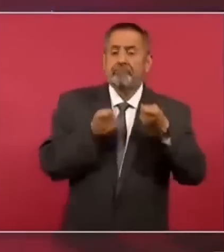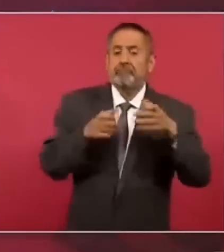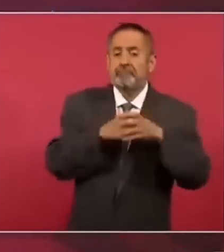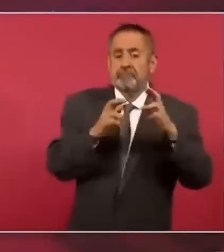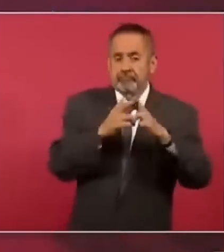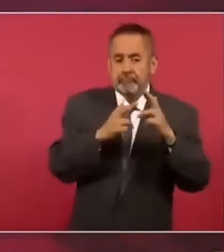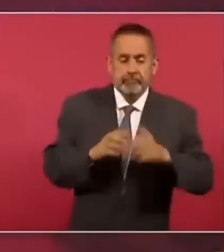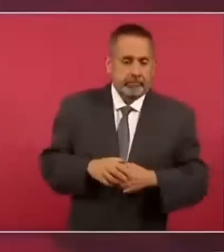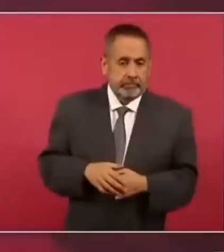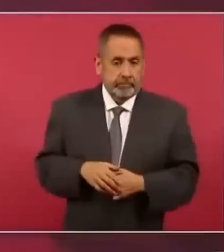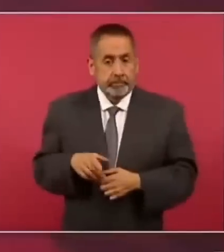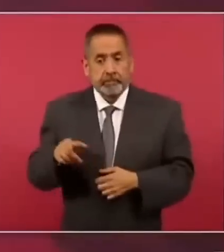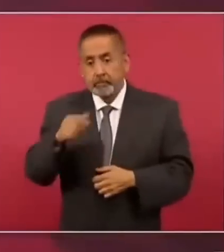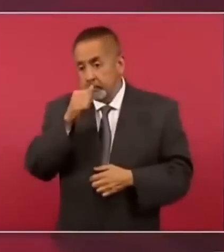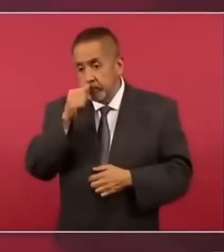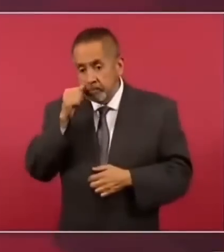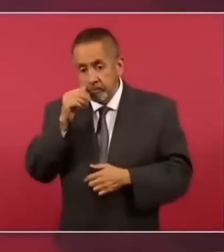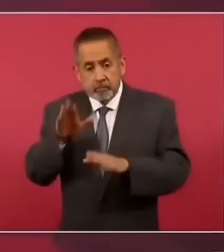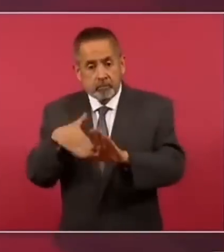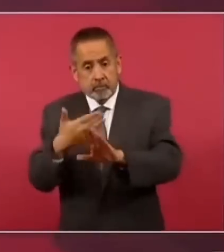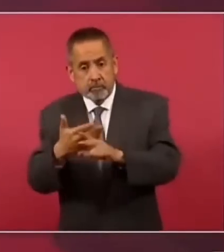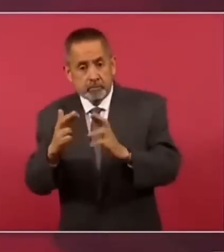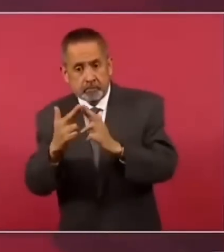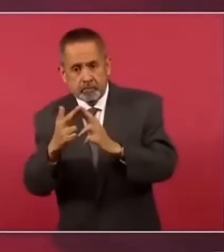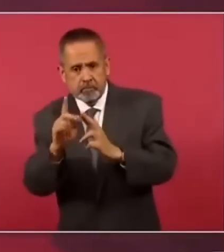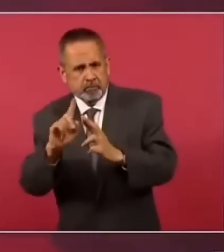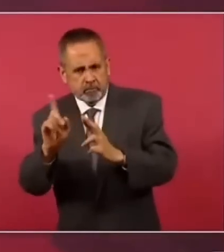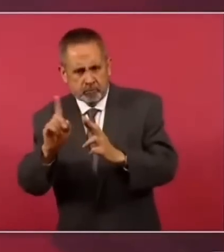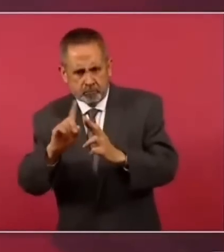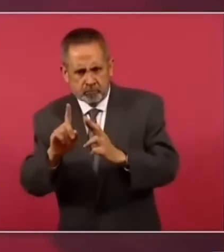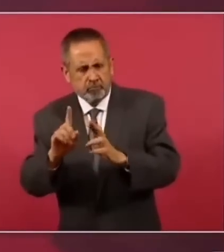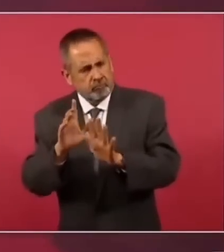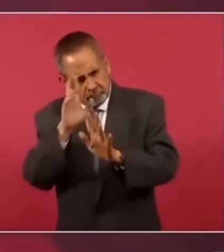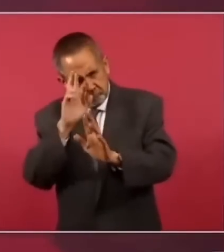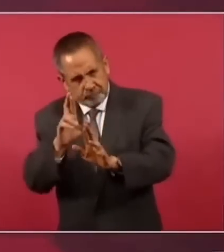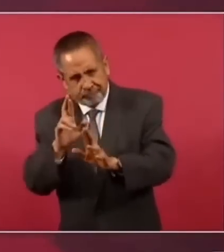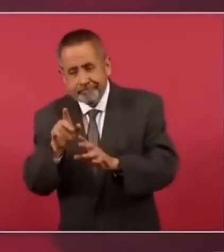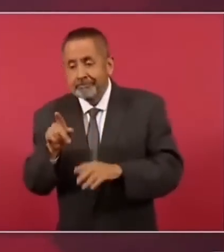era anticlerical, no antirreligioso.